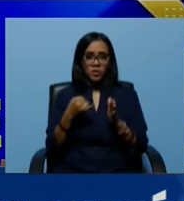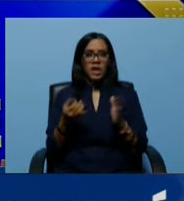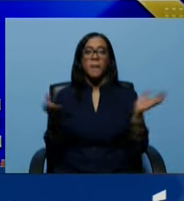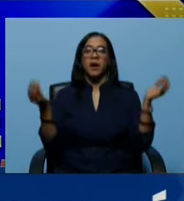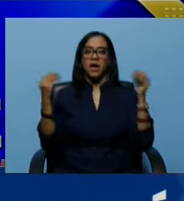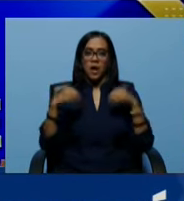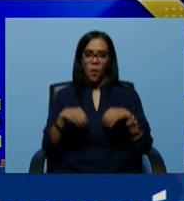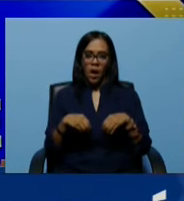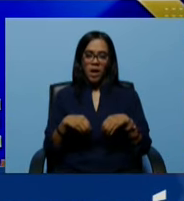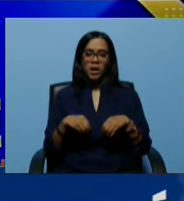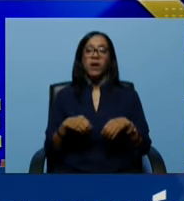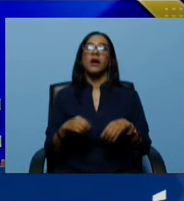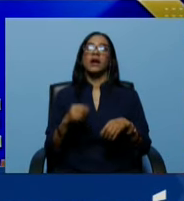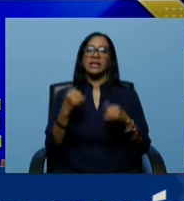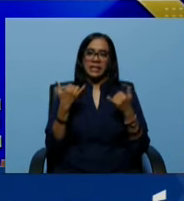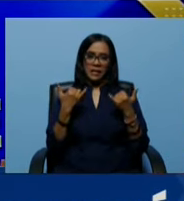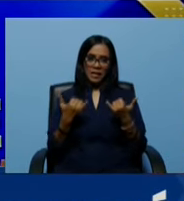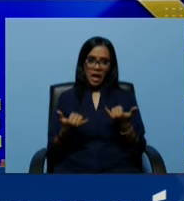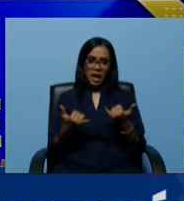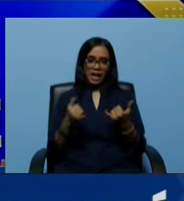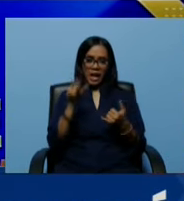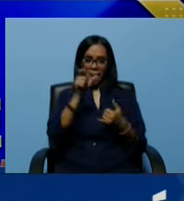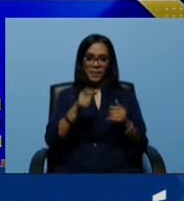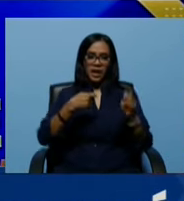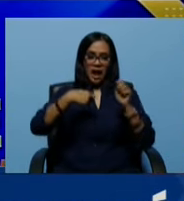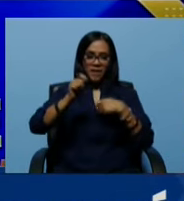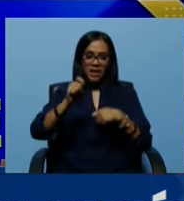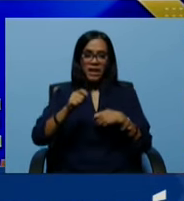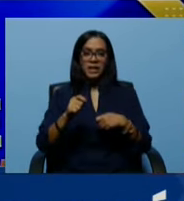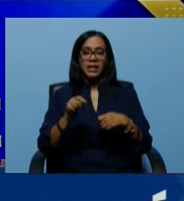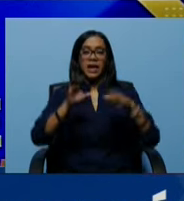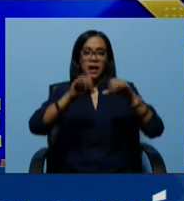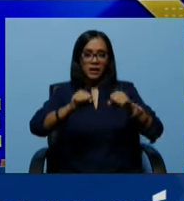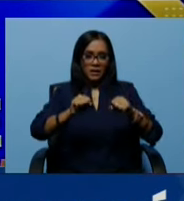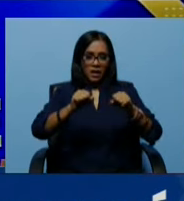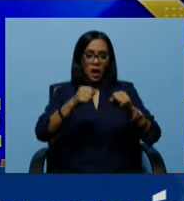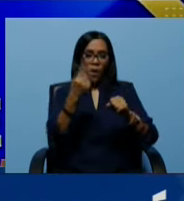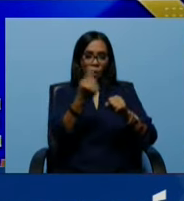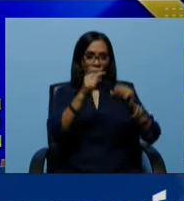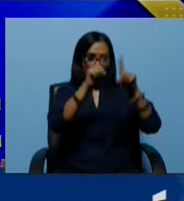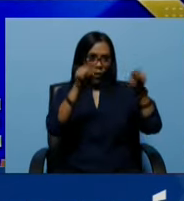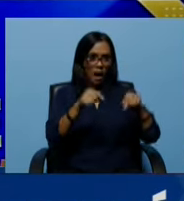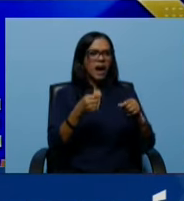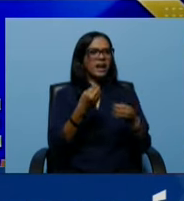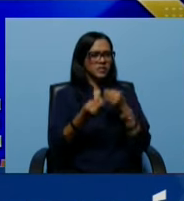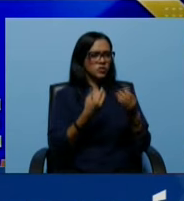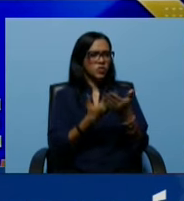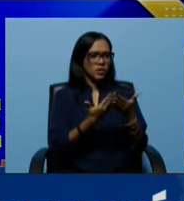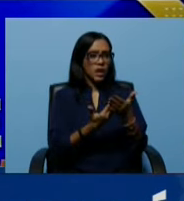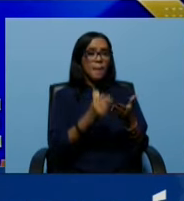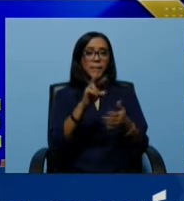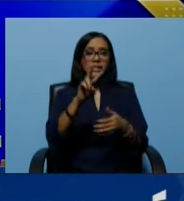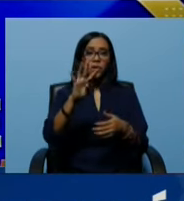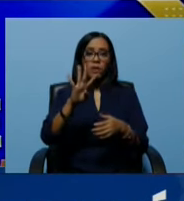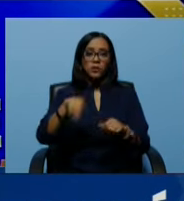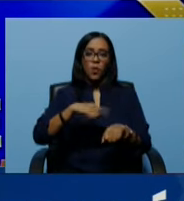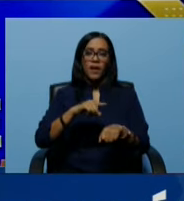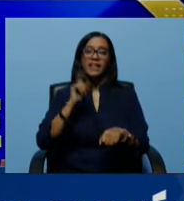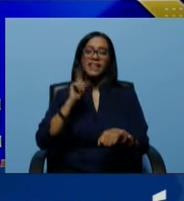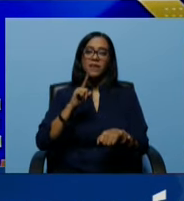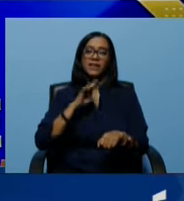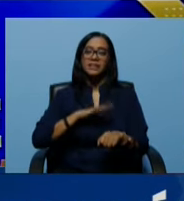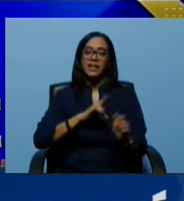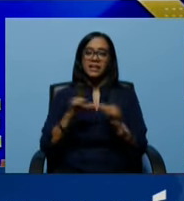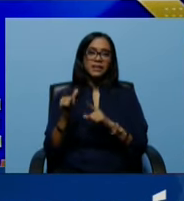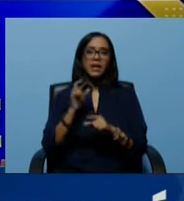de acuerdo. Y una vez que el exportador acceda a la ventanilla única para hacer su solicitud, en 24 horas debe estar la